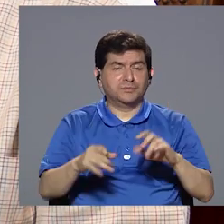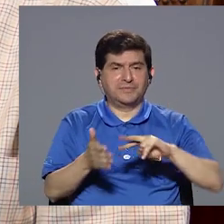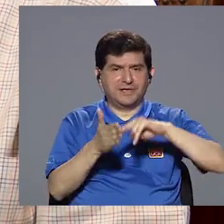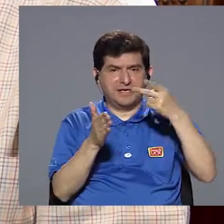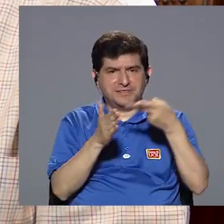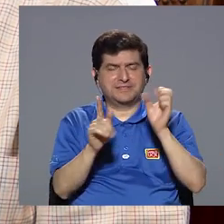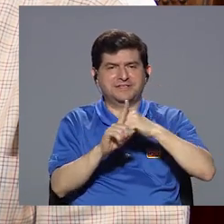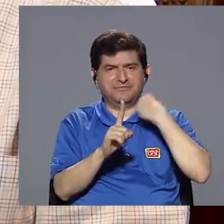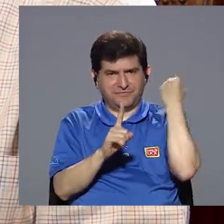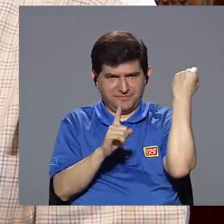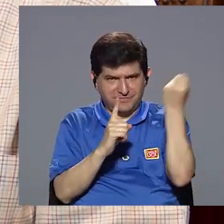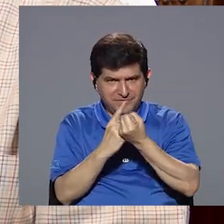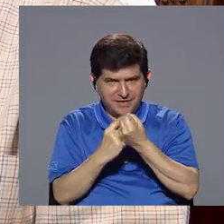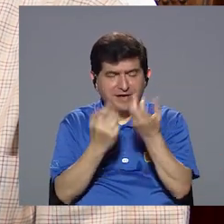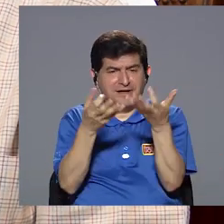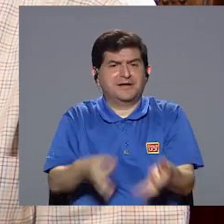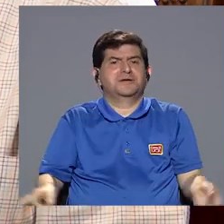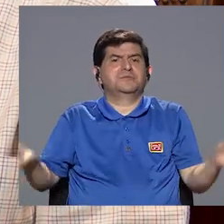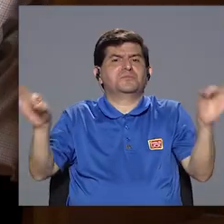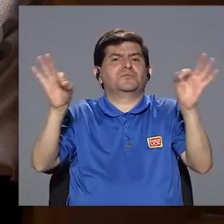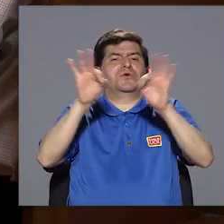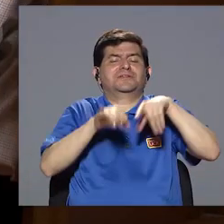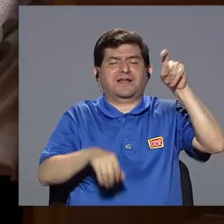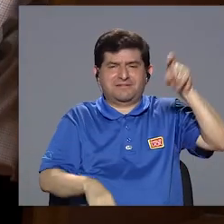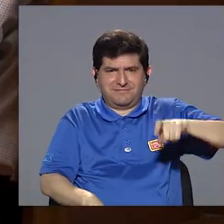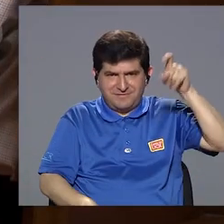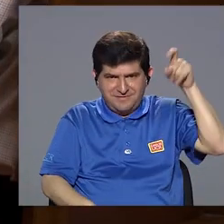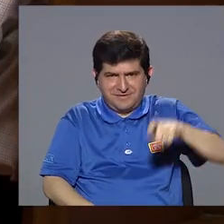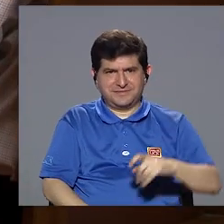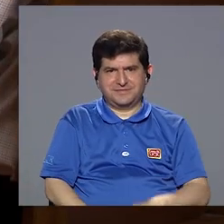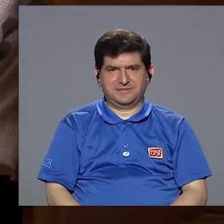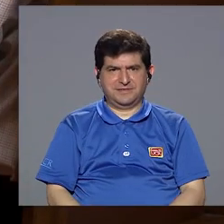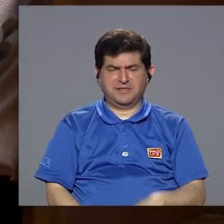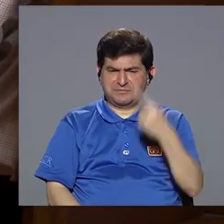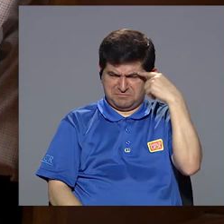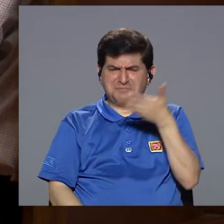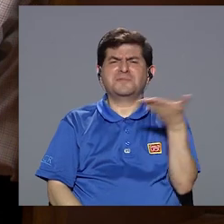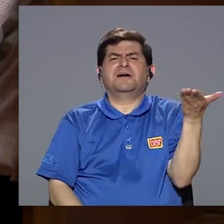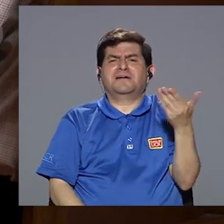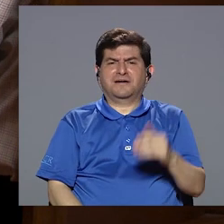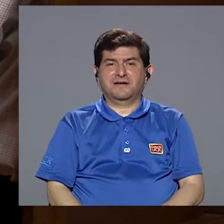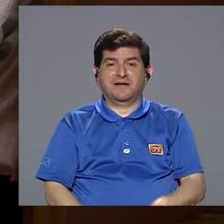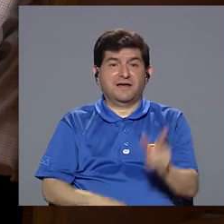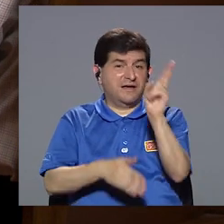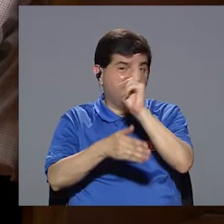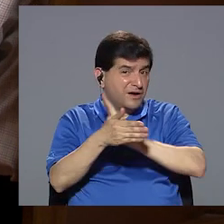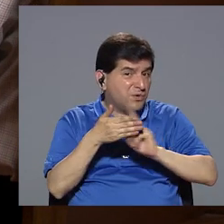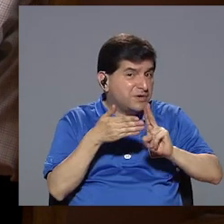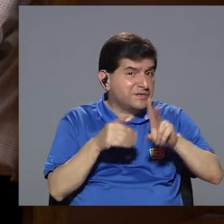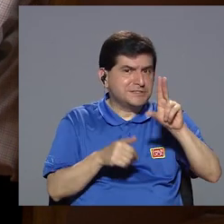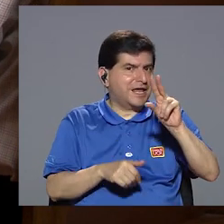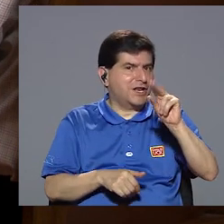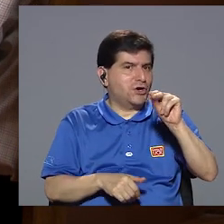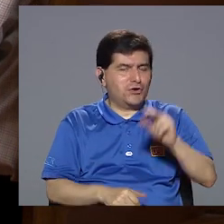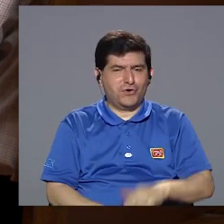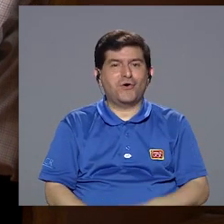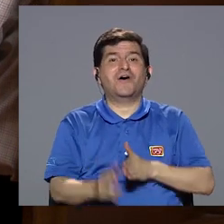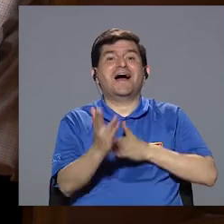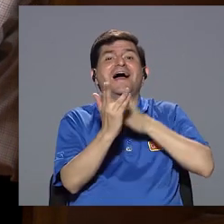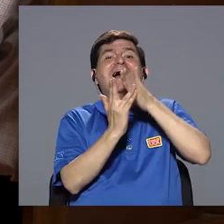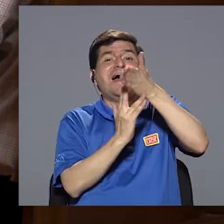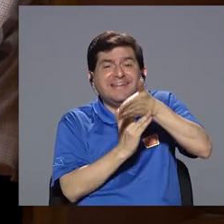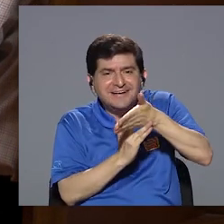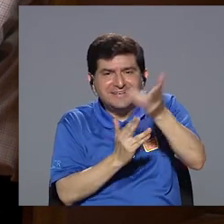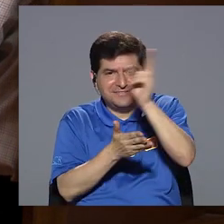una condición sustantiva esencial para que no la universidad sino que a